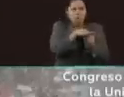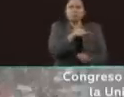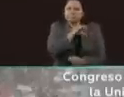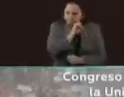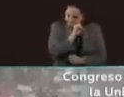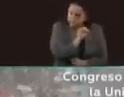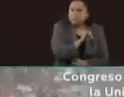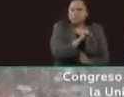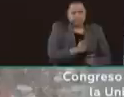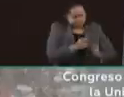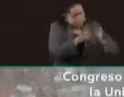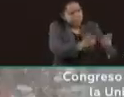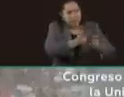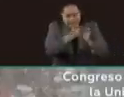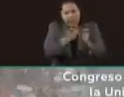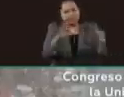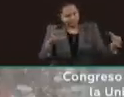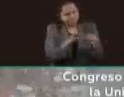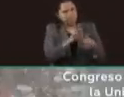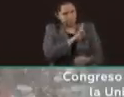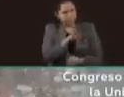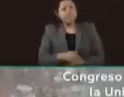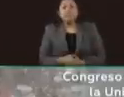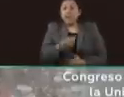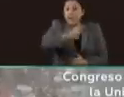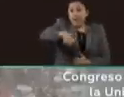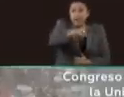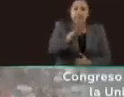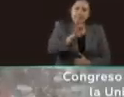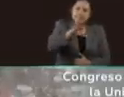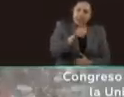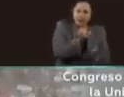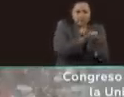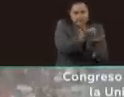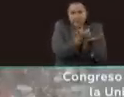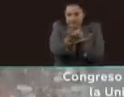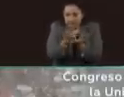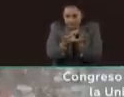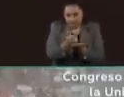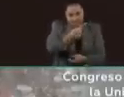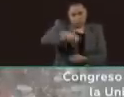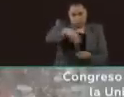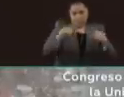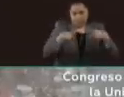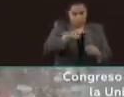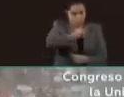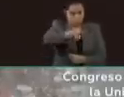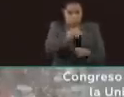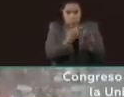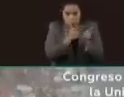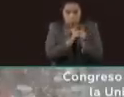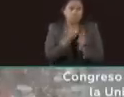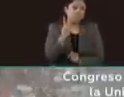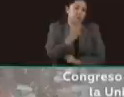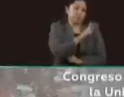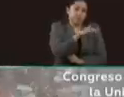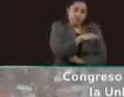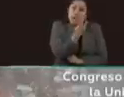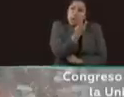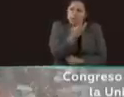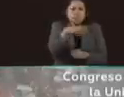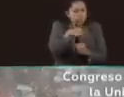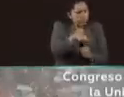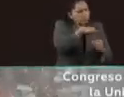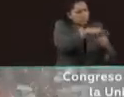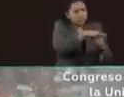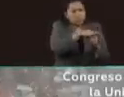a entregarse las pensiones y las becas del bienestar, los legisladores verdes hemos votado a favor de un presupuesto